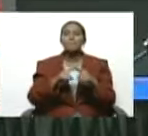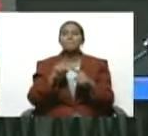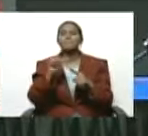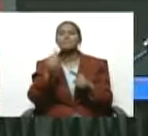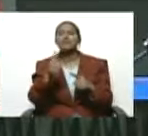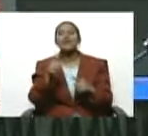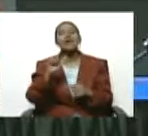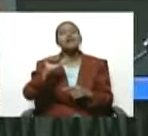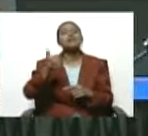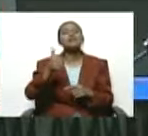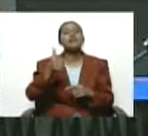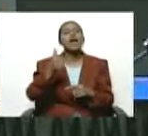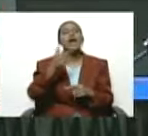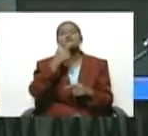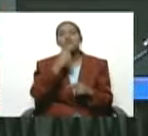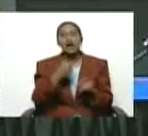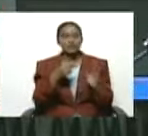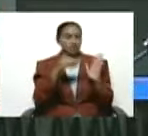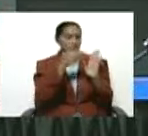número manejable,